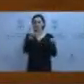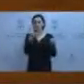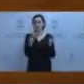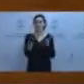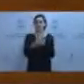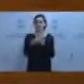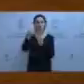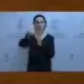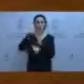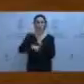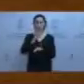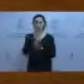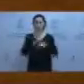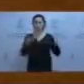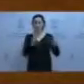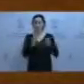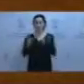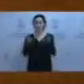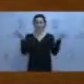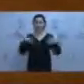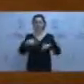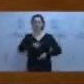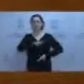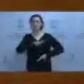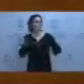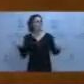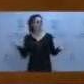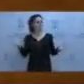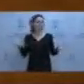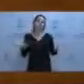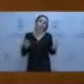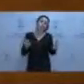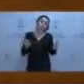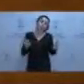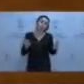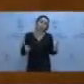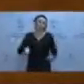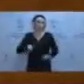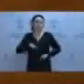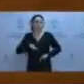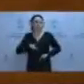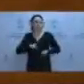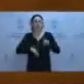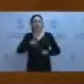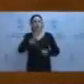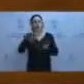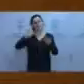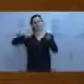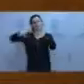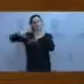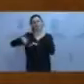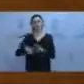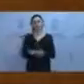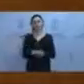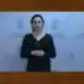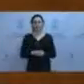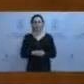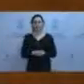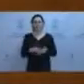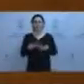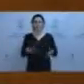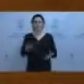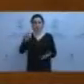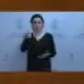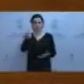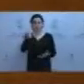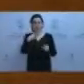Parlamento. Y no me contestó. Bueno, o me contestó, mejor dicho, yéndose por las ramas. Como usted acostumbra,